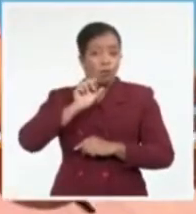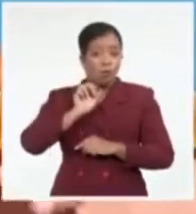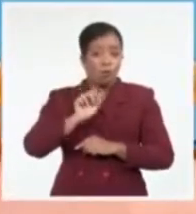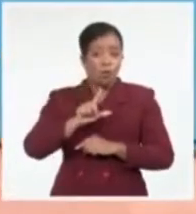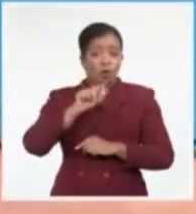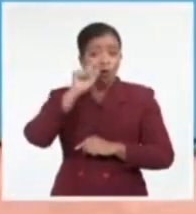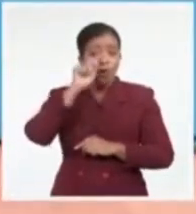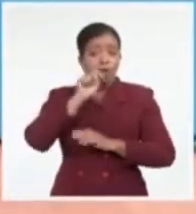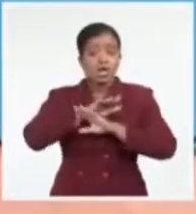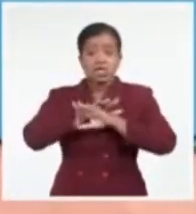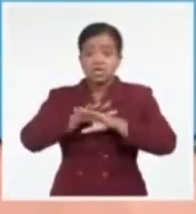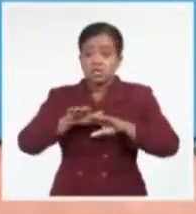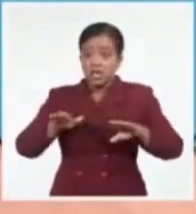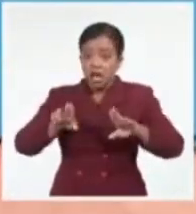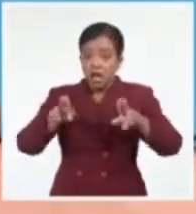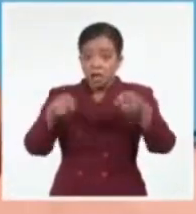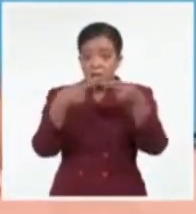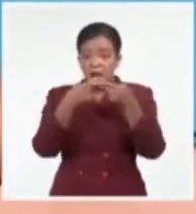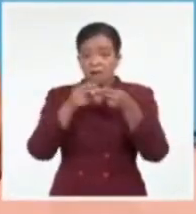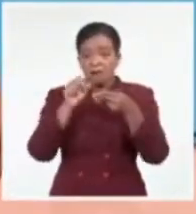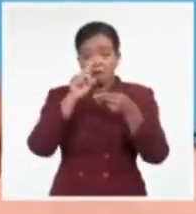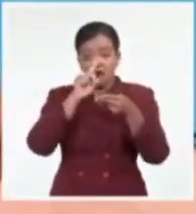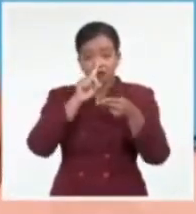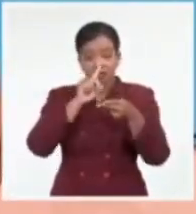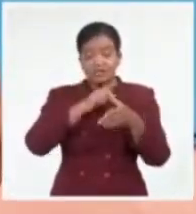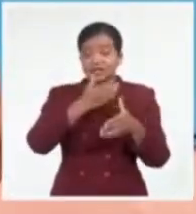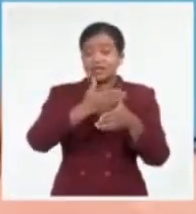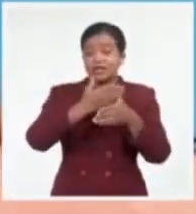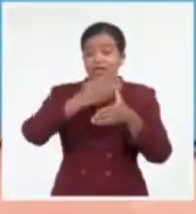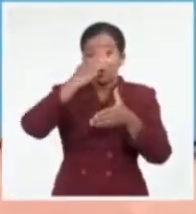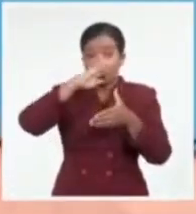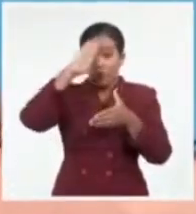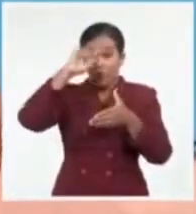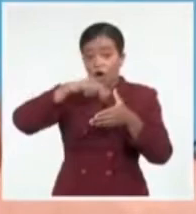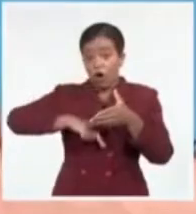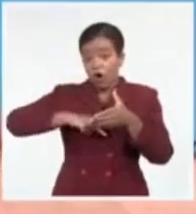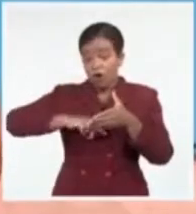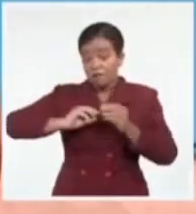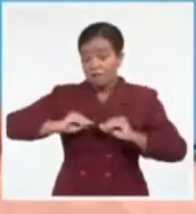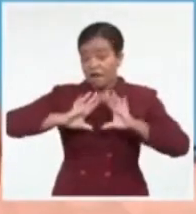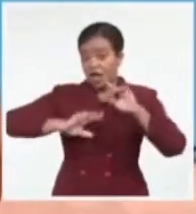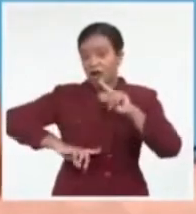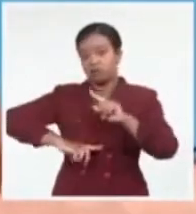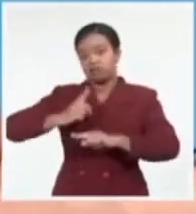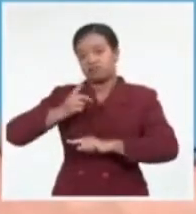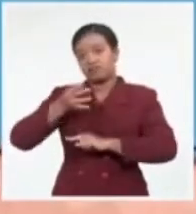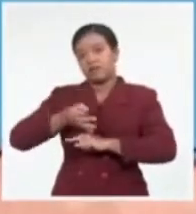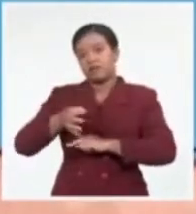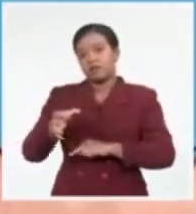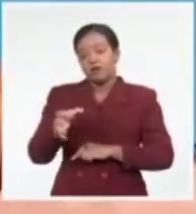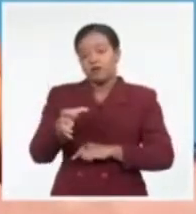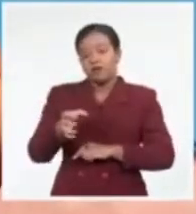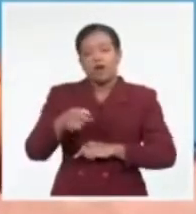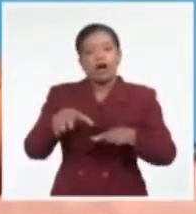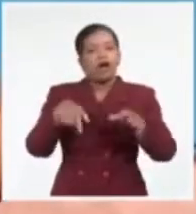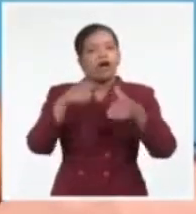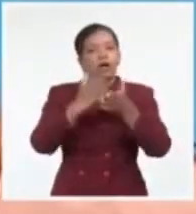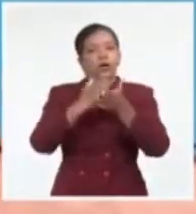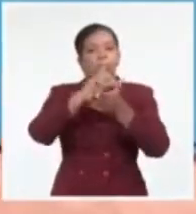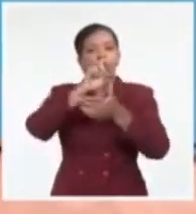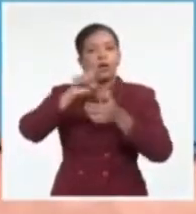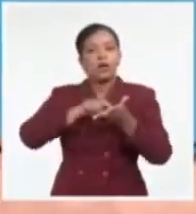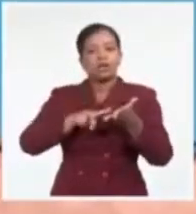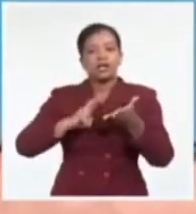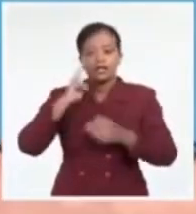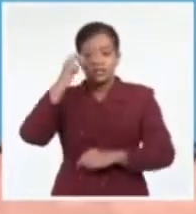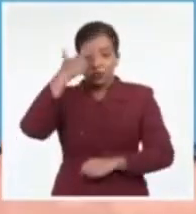acabaron los invictos. Después de que Santiago de Cuba derrotara esta mañana a primera hora aquí en la Escuela Provincial de Softball a Ciego